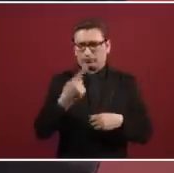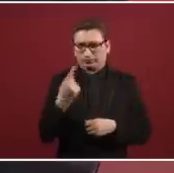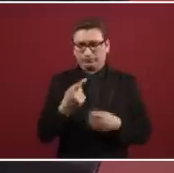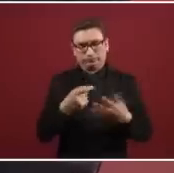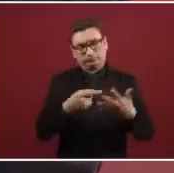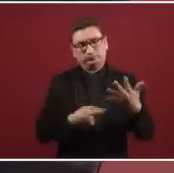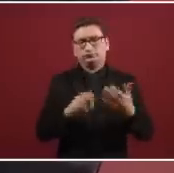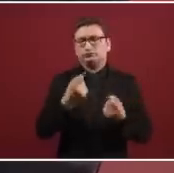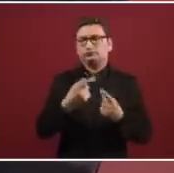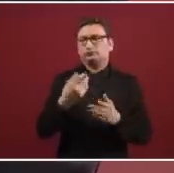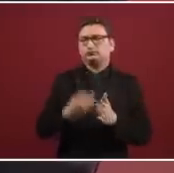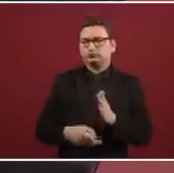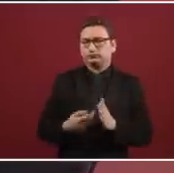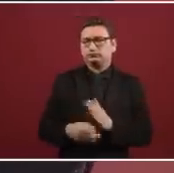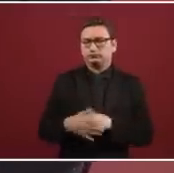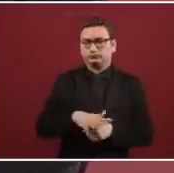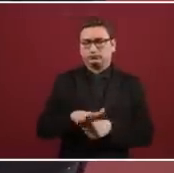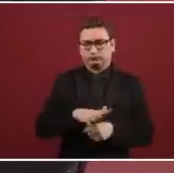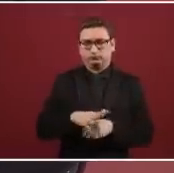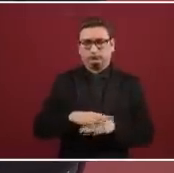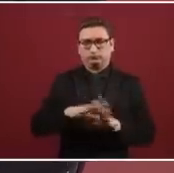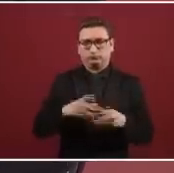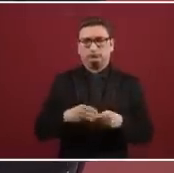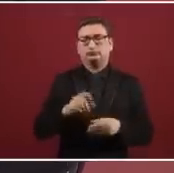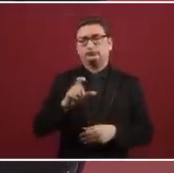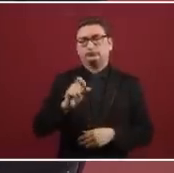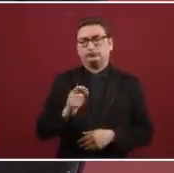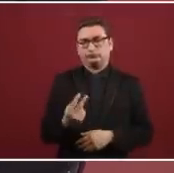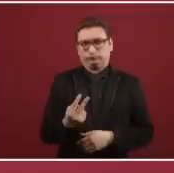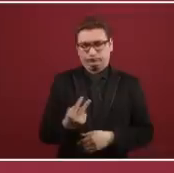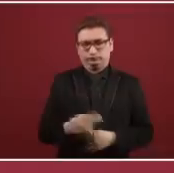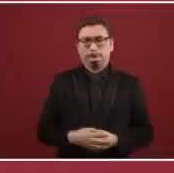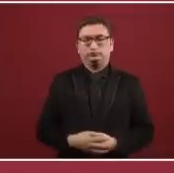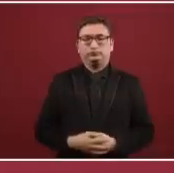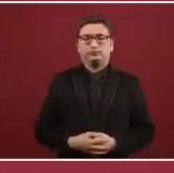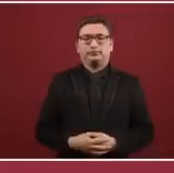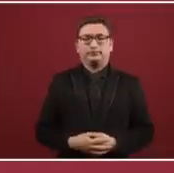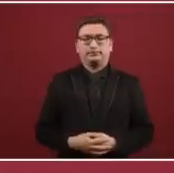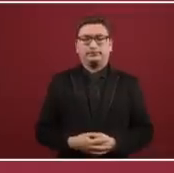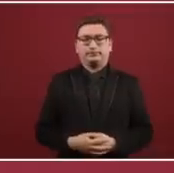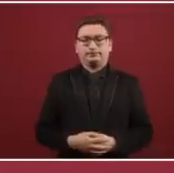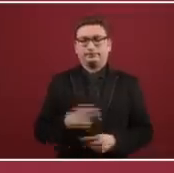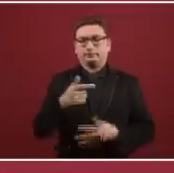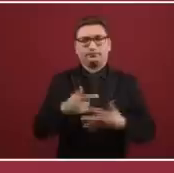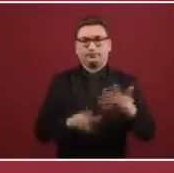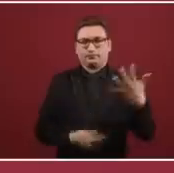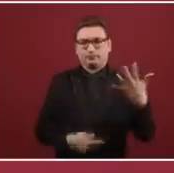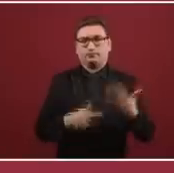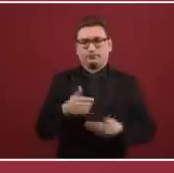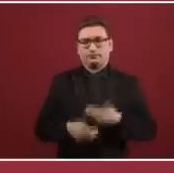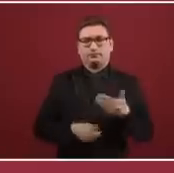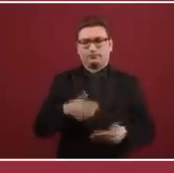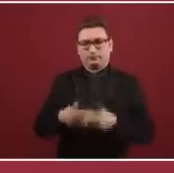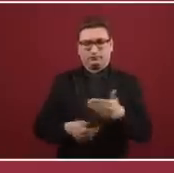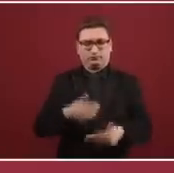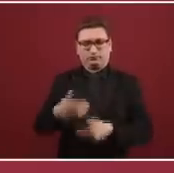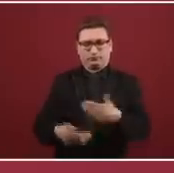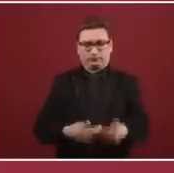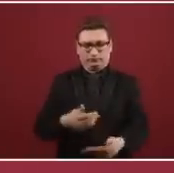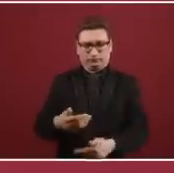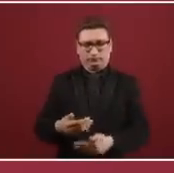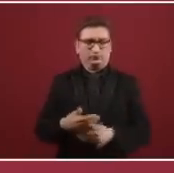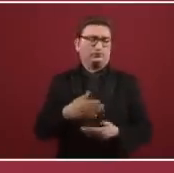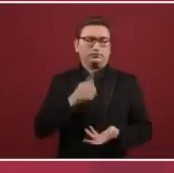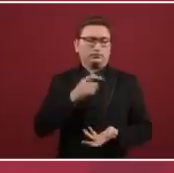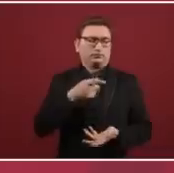tenemos pendientes. Estos 22 que básicamente están en proceso, pero que no los